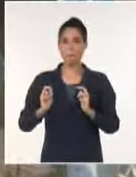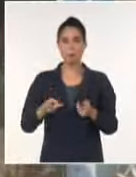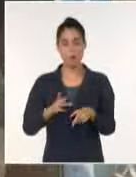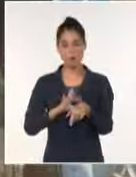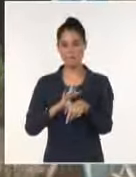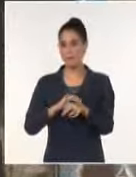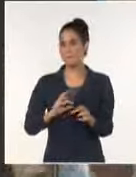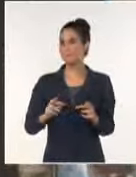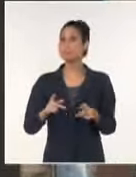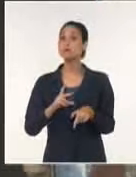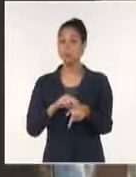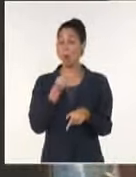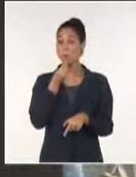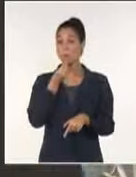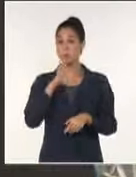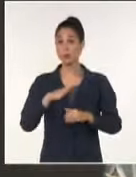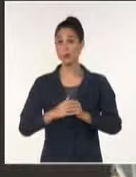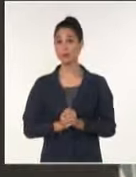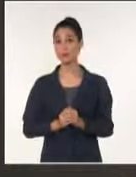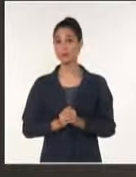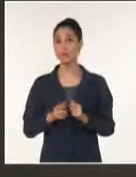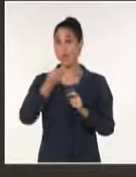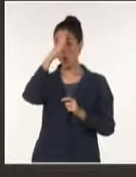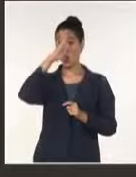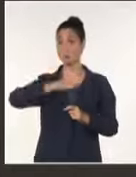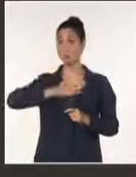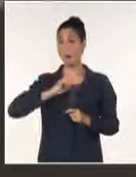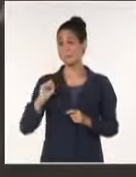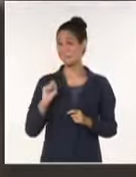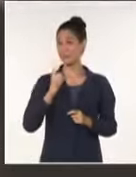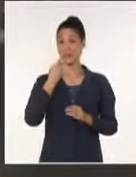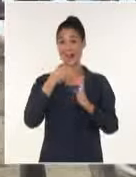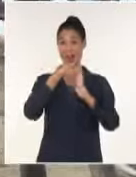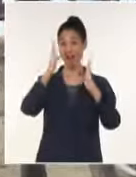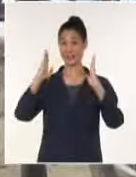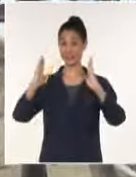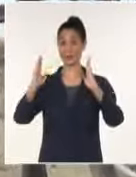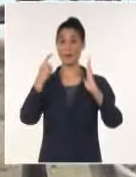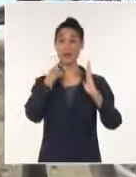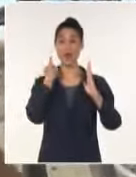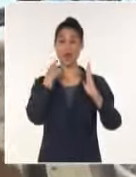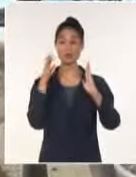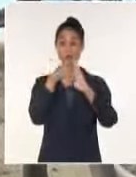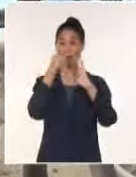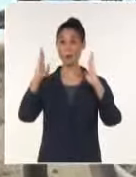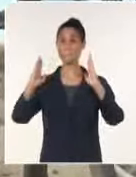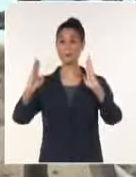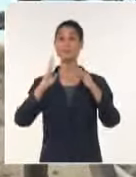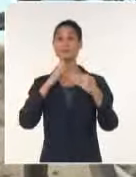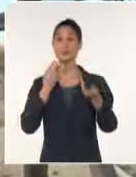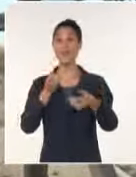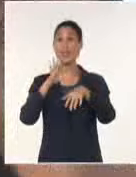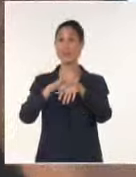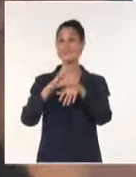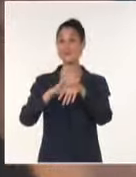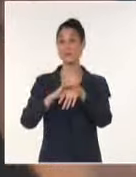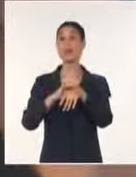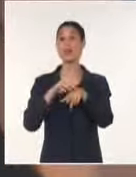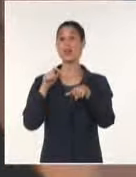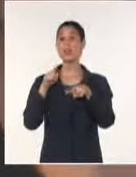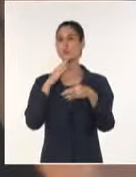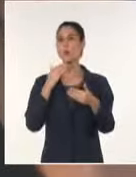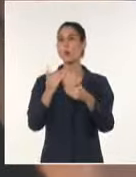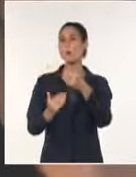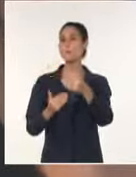no. Por primera vez, Cuba enfrenta en esta época del año la circulación de dos arbovirosis con una evolución inicial